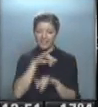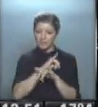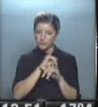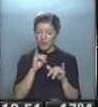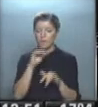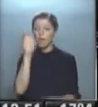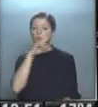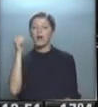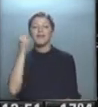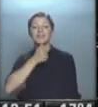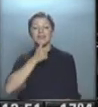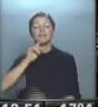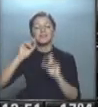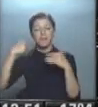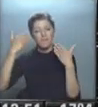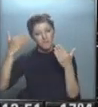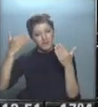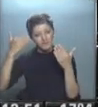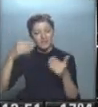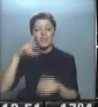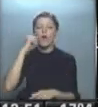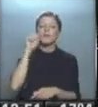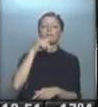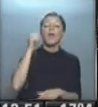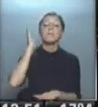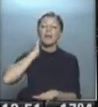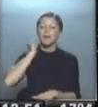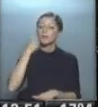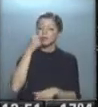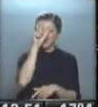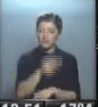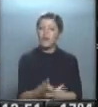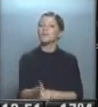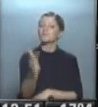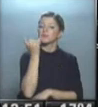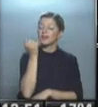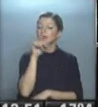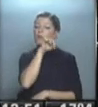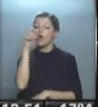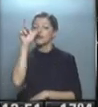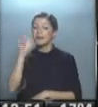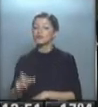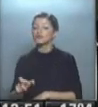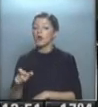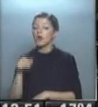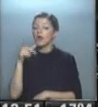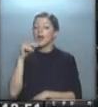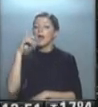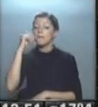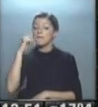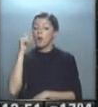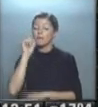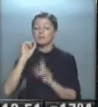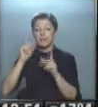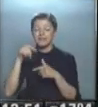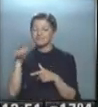bueno el programa. Gustavo de Palermo, acierta con la incógnita, pero Manuel de Palermo dice que es Ernesto Sábato nuestro personaje y tengo